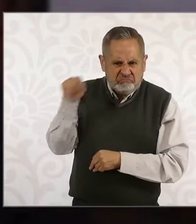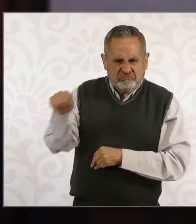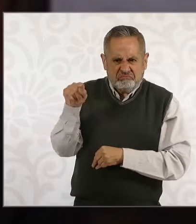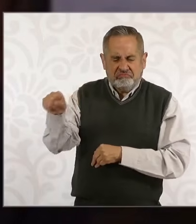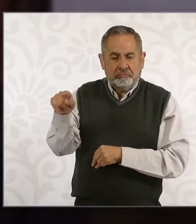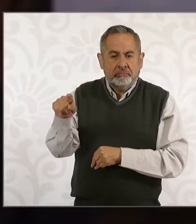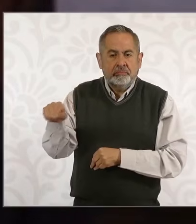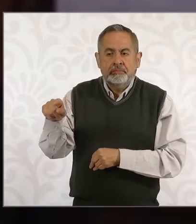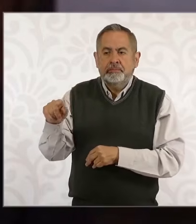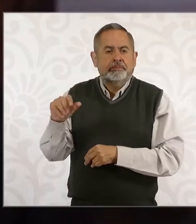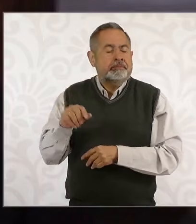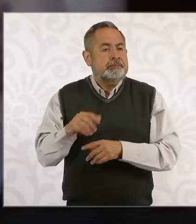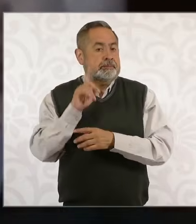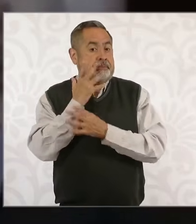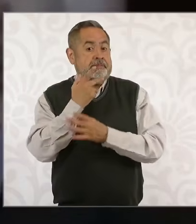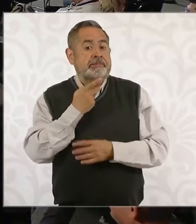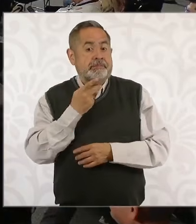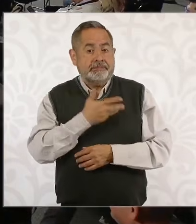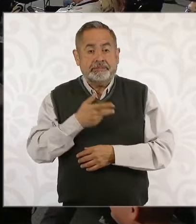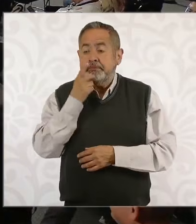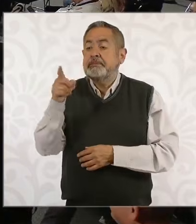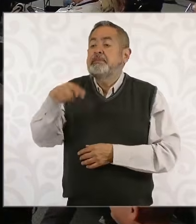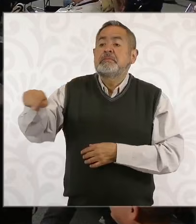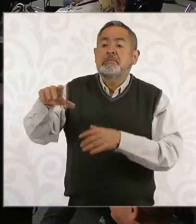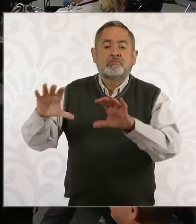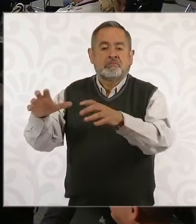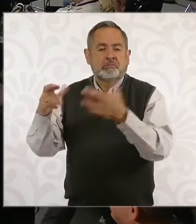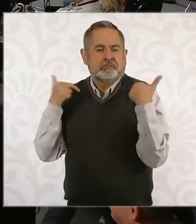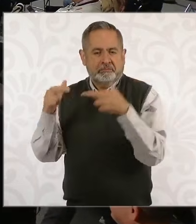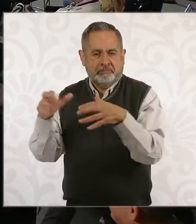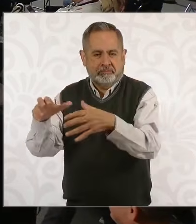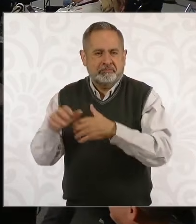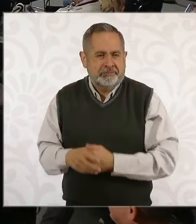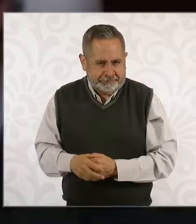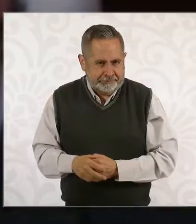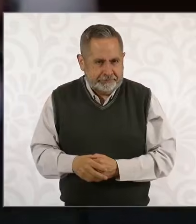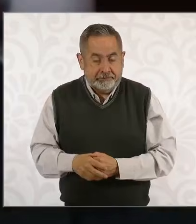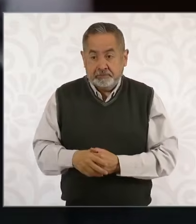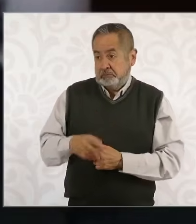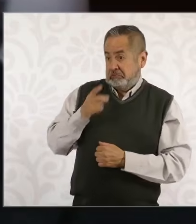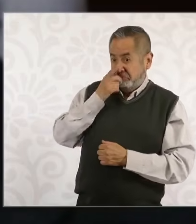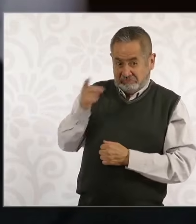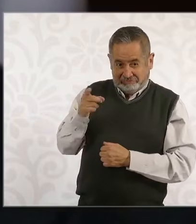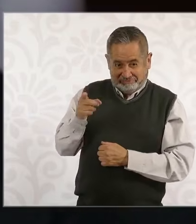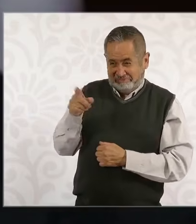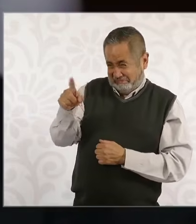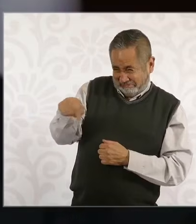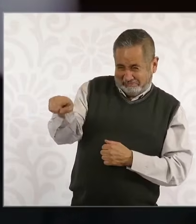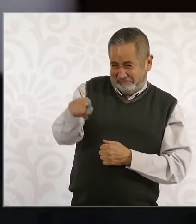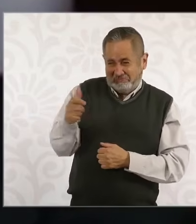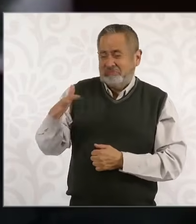No está hablando de un movimiento social, ¿no? Trafican con el dinero nuestro y con el futuro de los